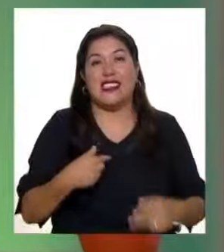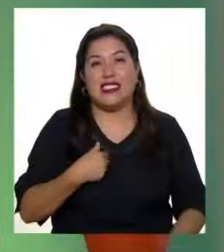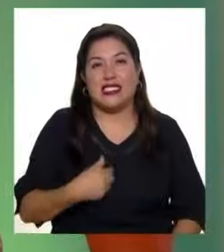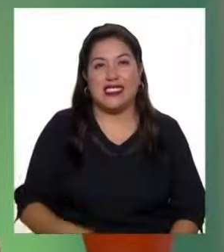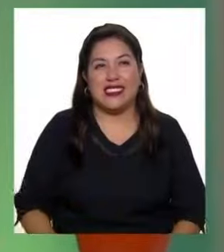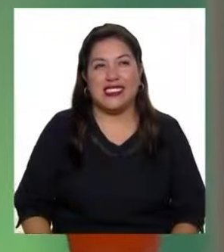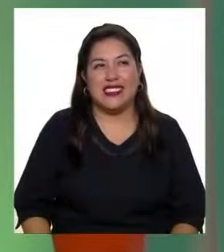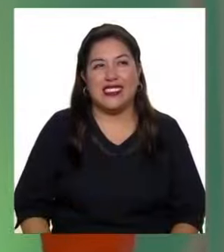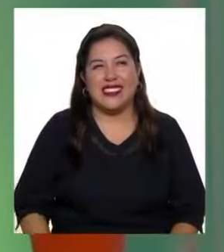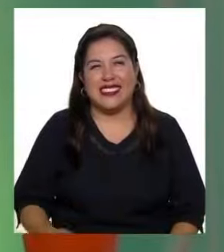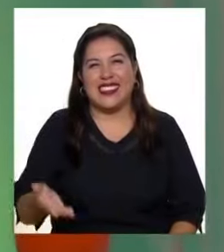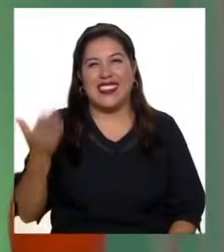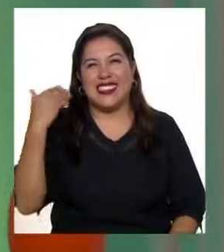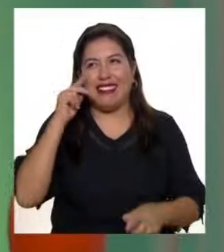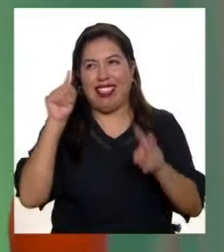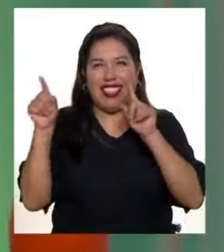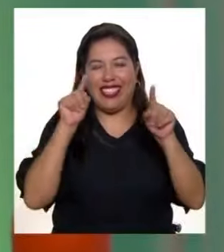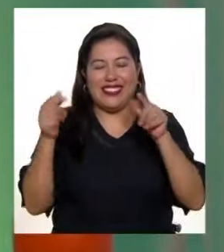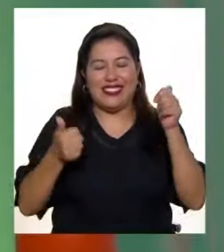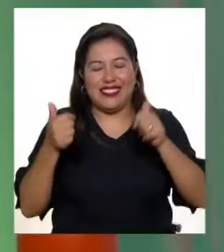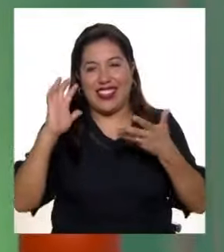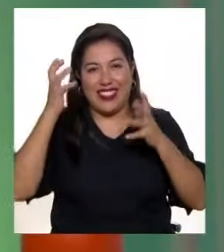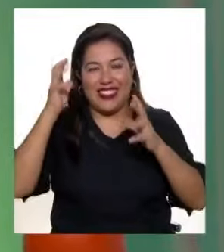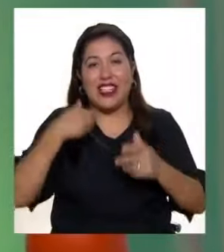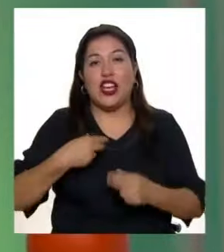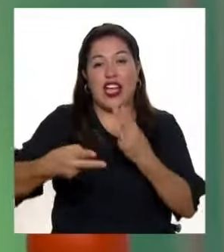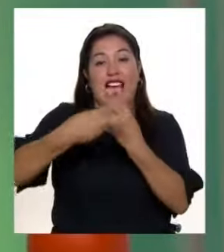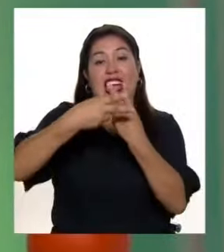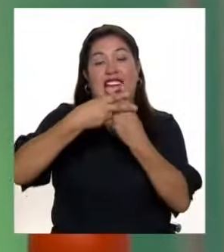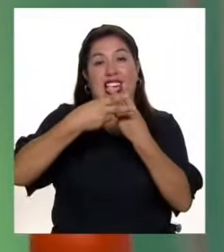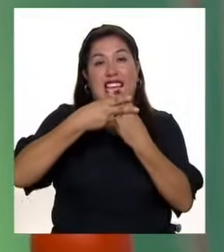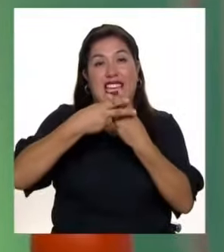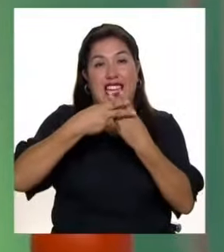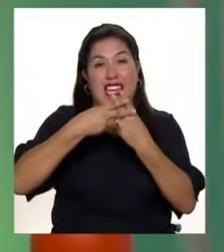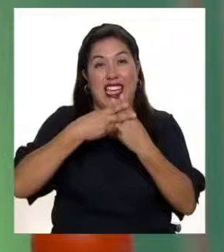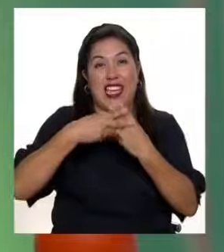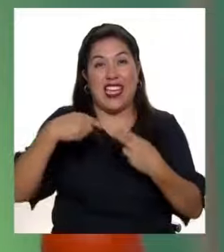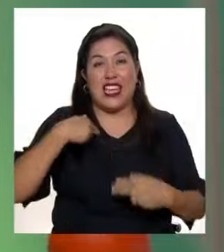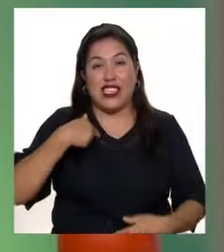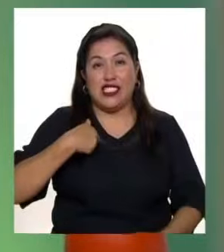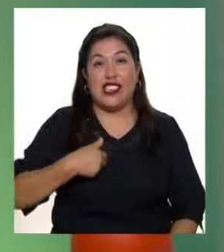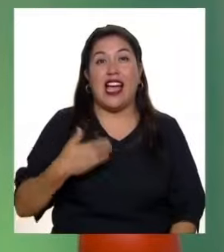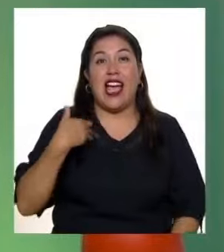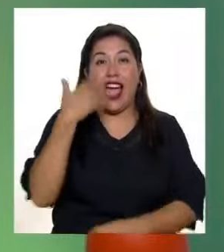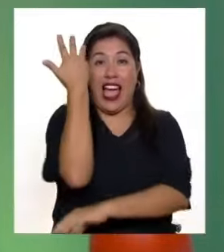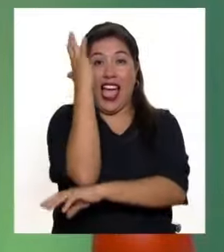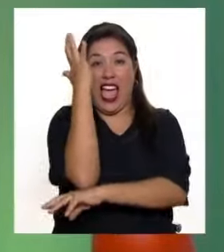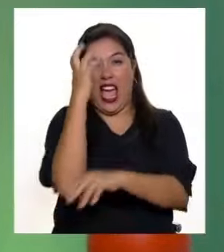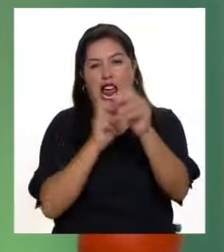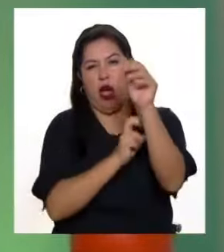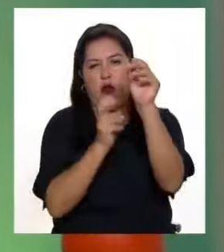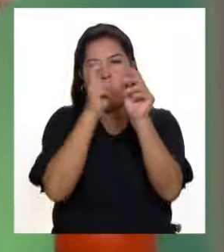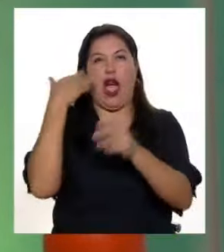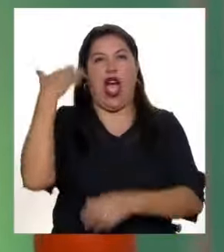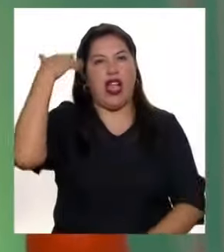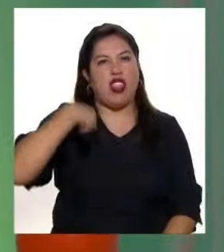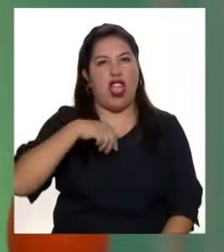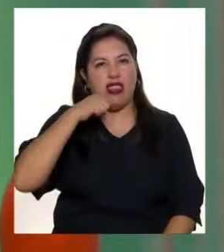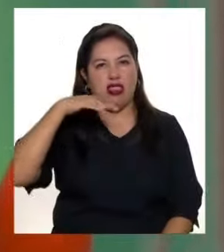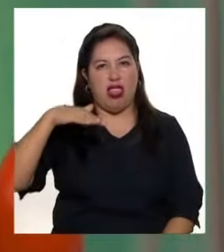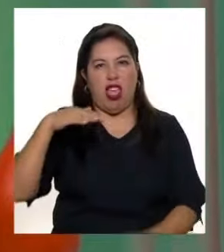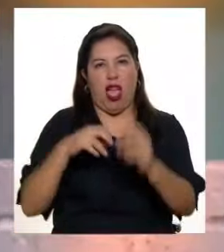allá, estoy así. Hashtag de niño yo, bueno, de niña yo me trepaba a los árboles y creía que las hojitas eran la